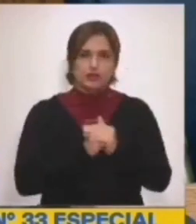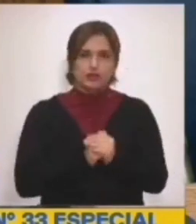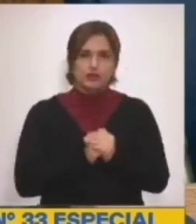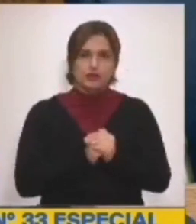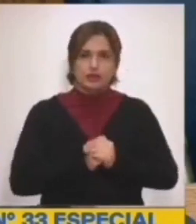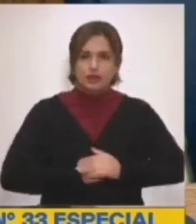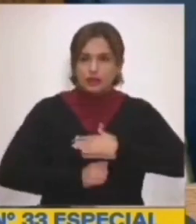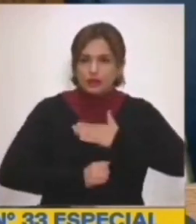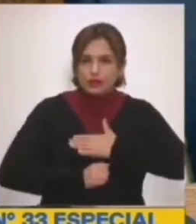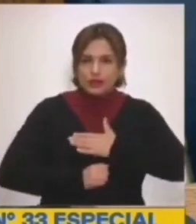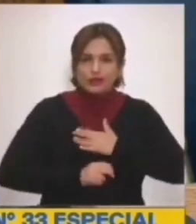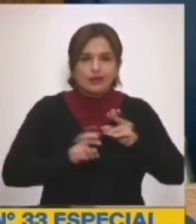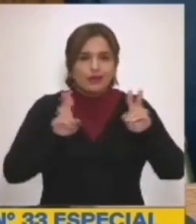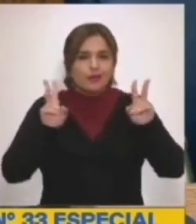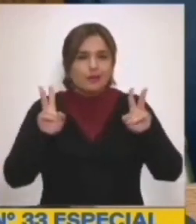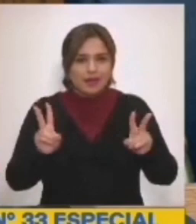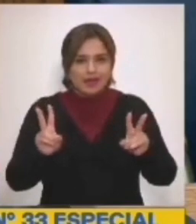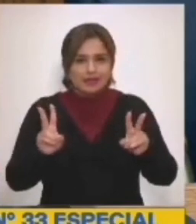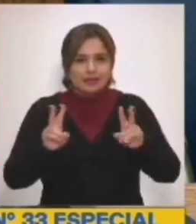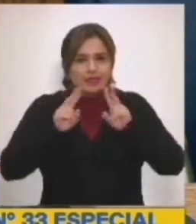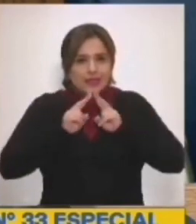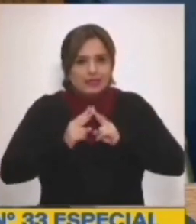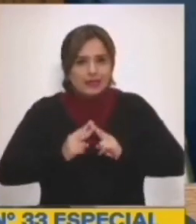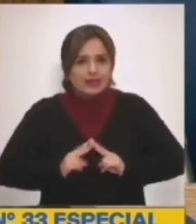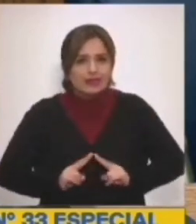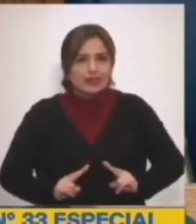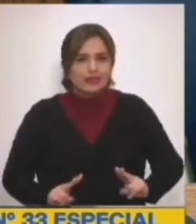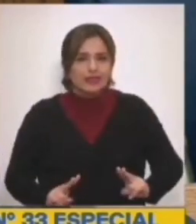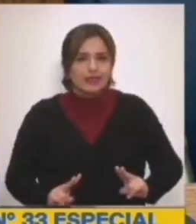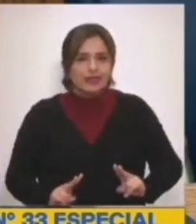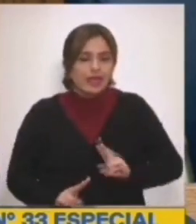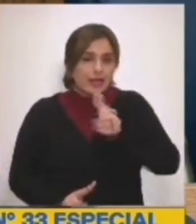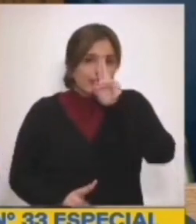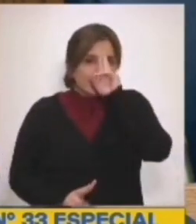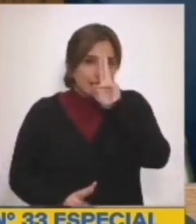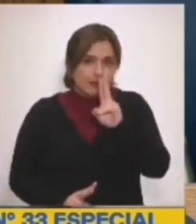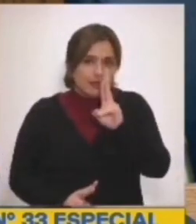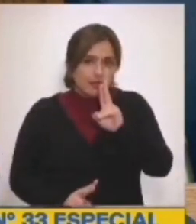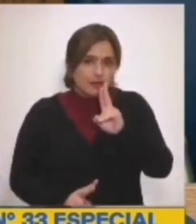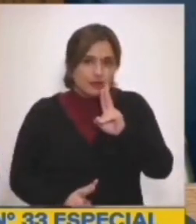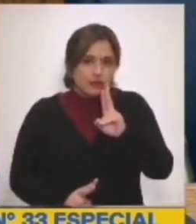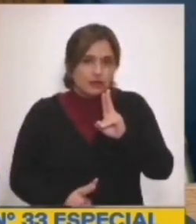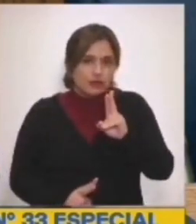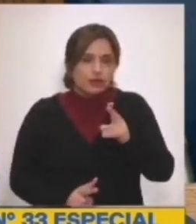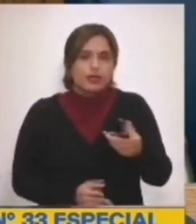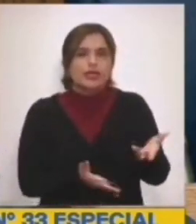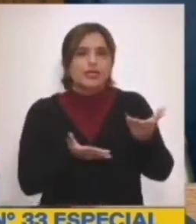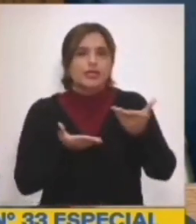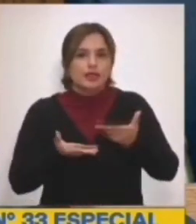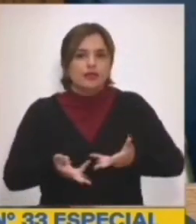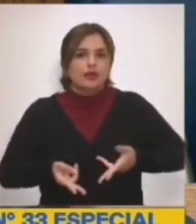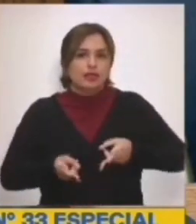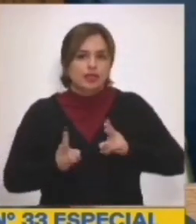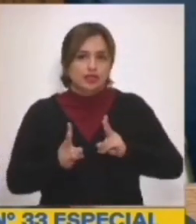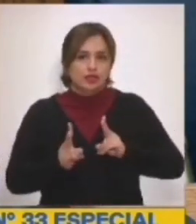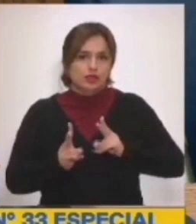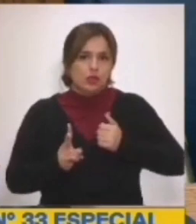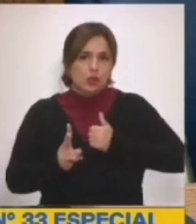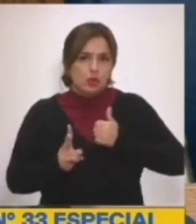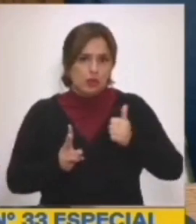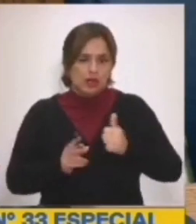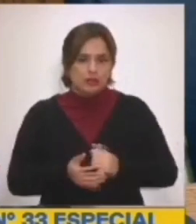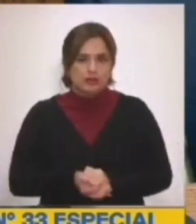quieren las comunidades paz y tranquilidad respeto y reivindicaciones lo que corresponde eso es lo que están diciendo parece que tenemos